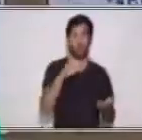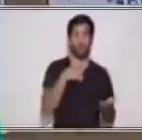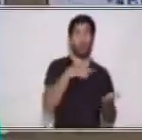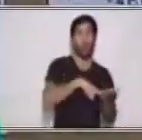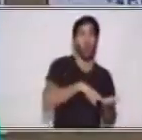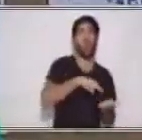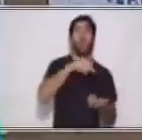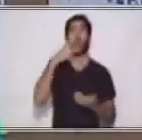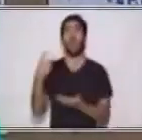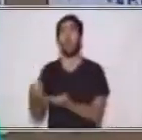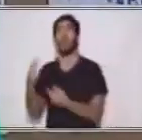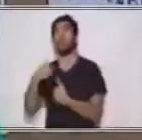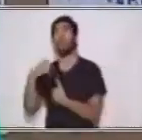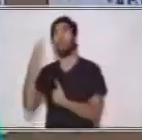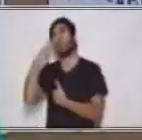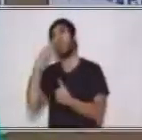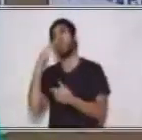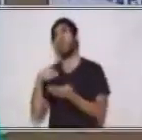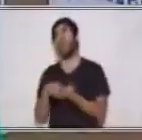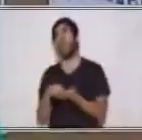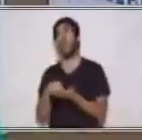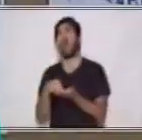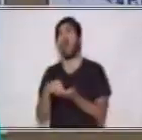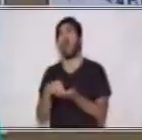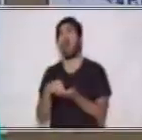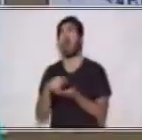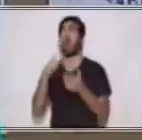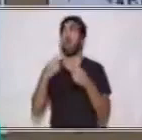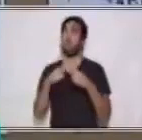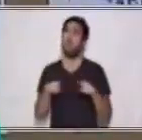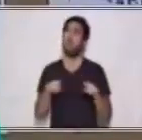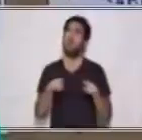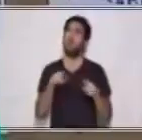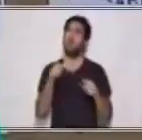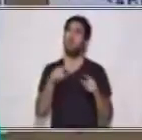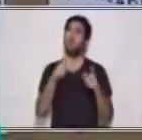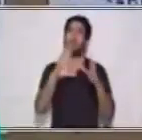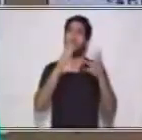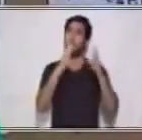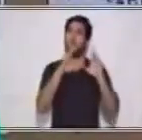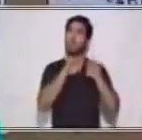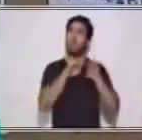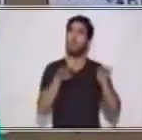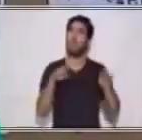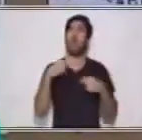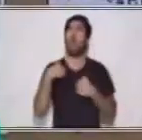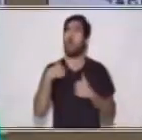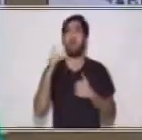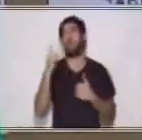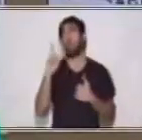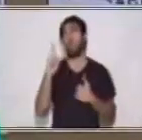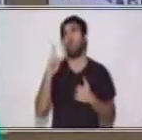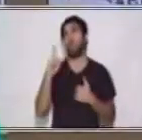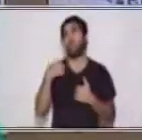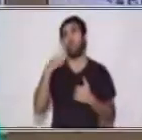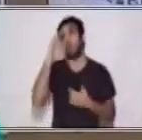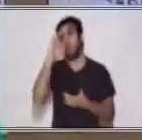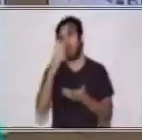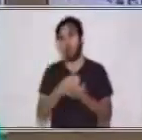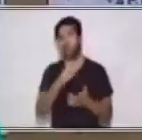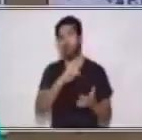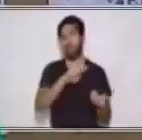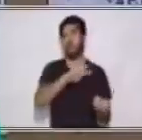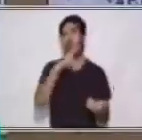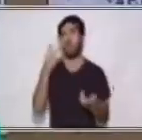pensar, bueno, la Tierra es plana, pero yo creo que no, ya estoy emitiendo una